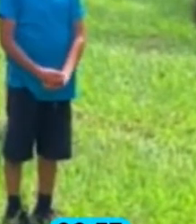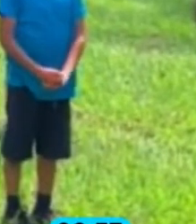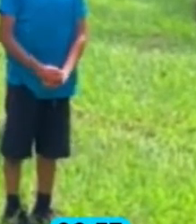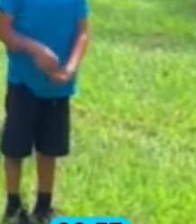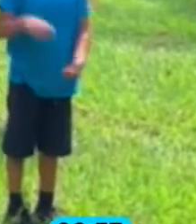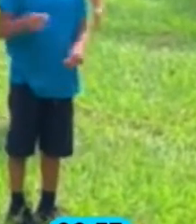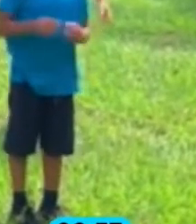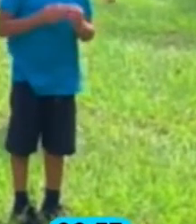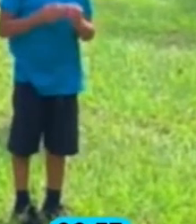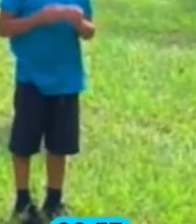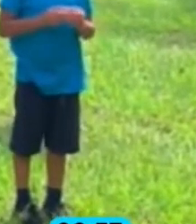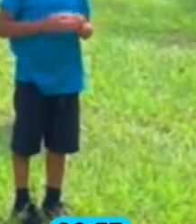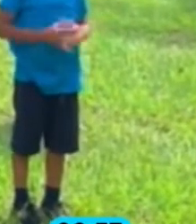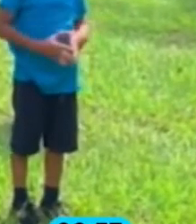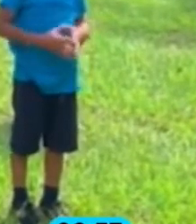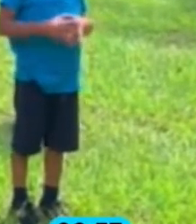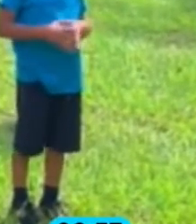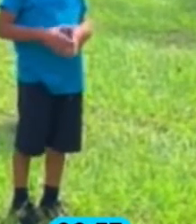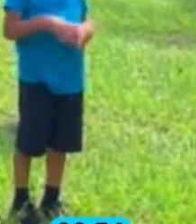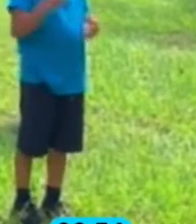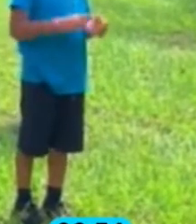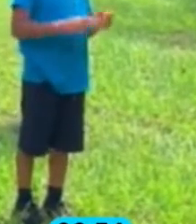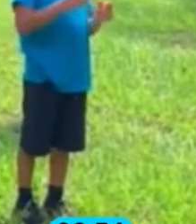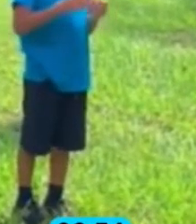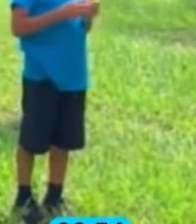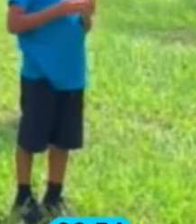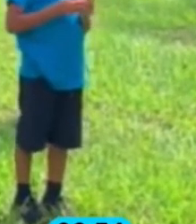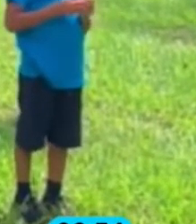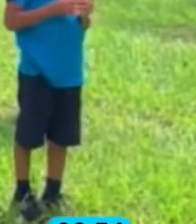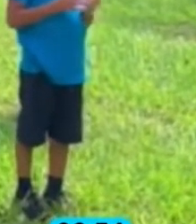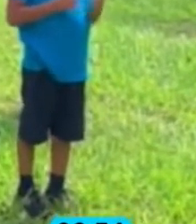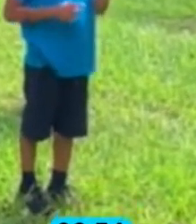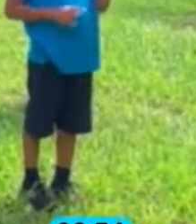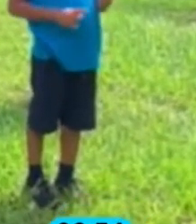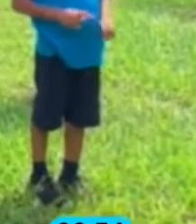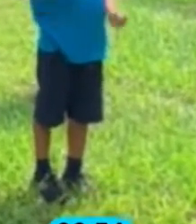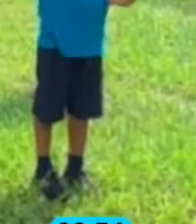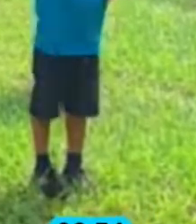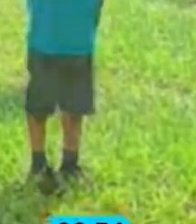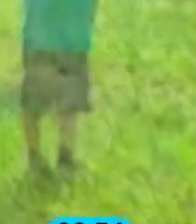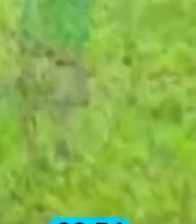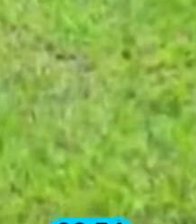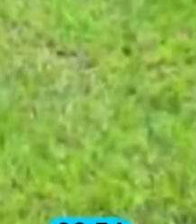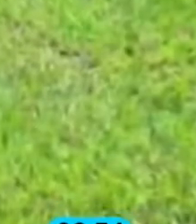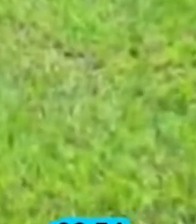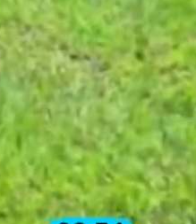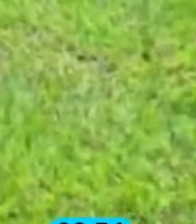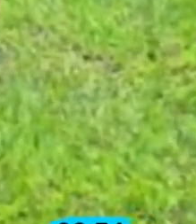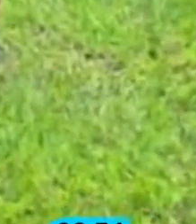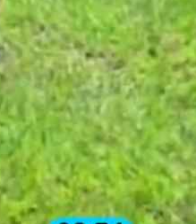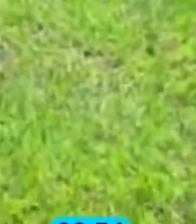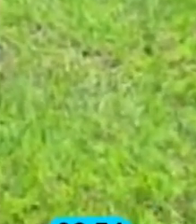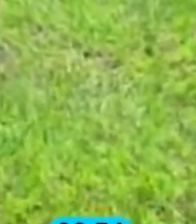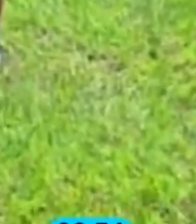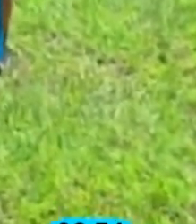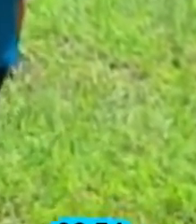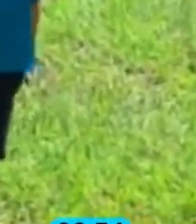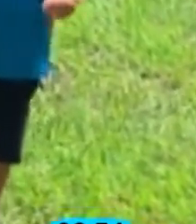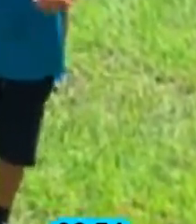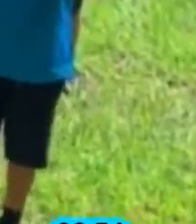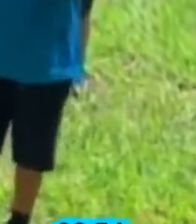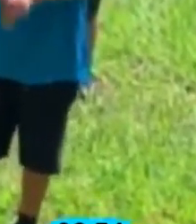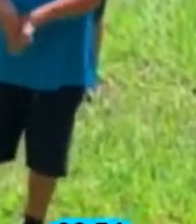la pena una vez más. Saber que se puede, querer que